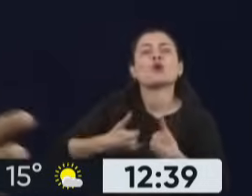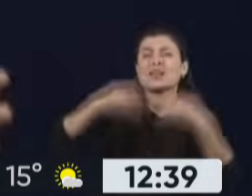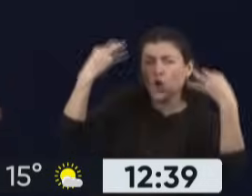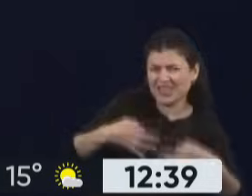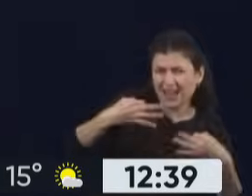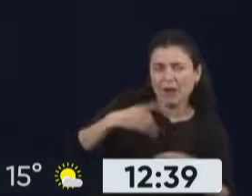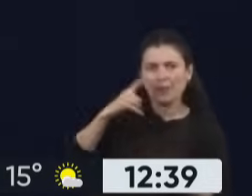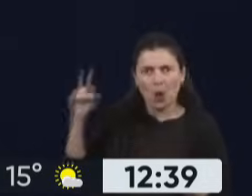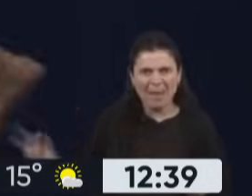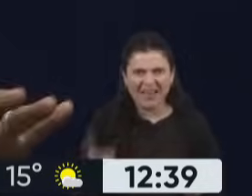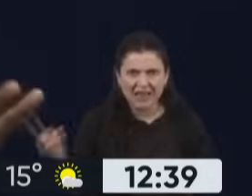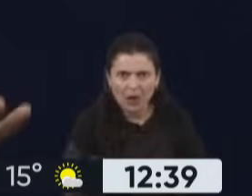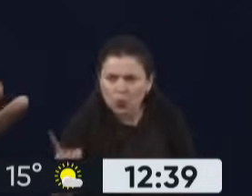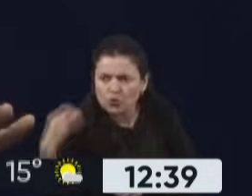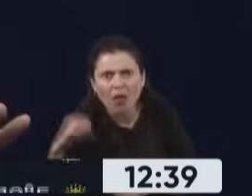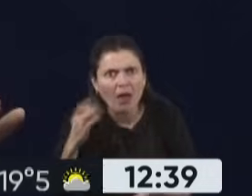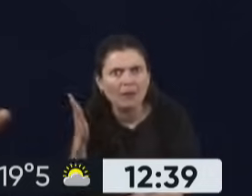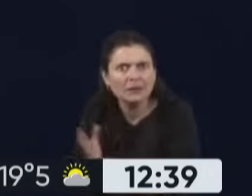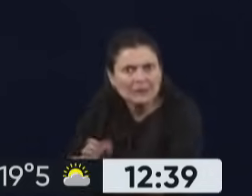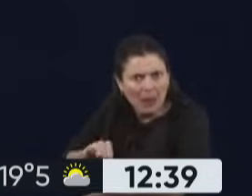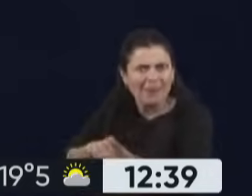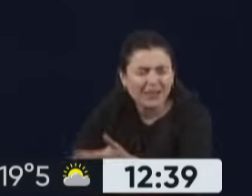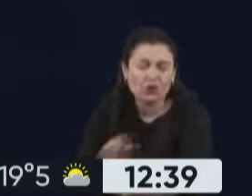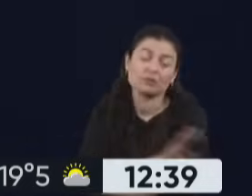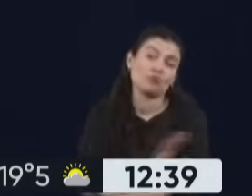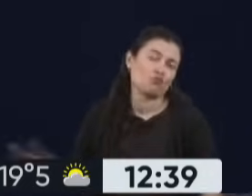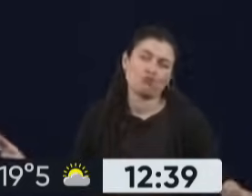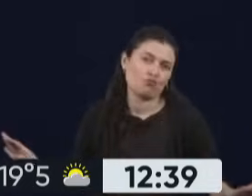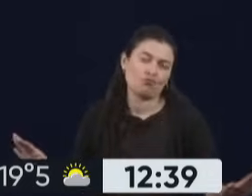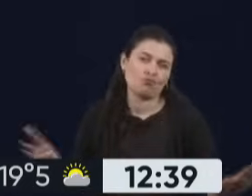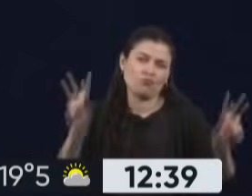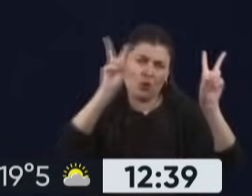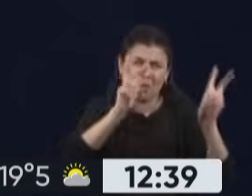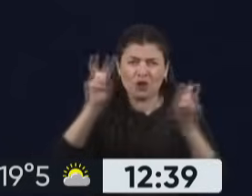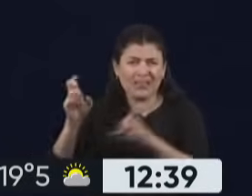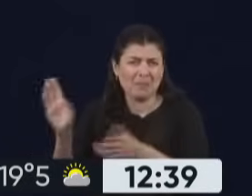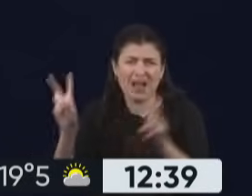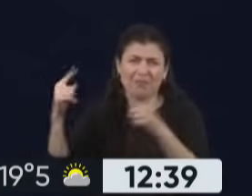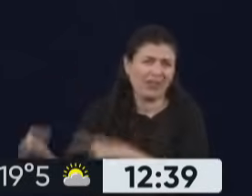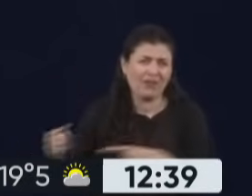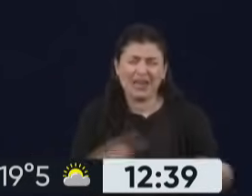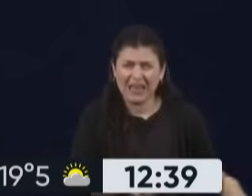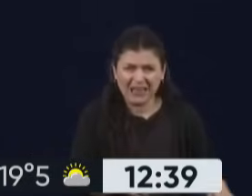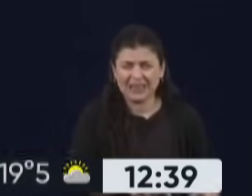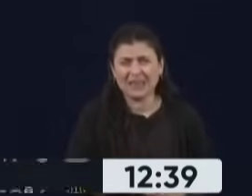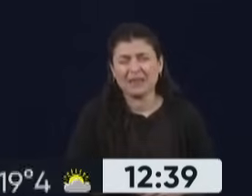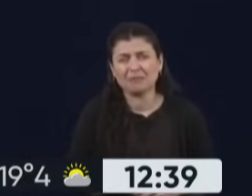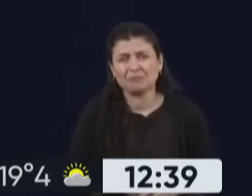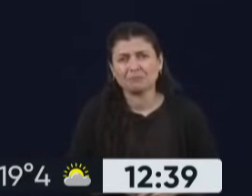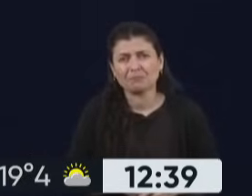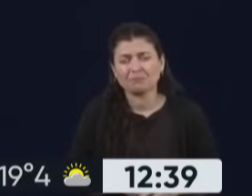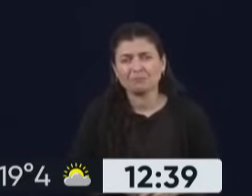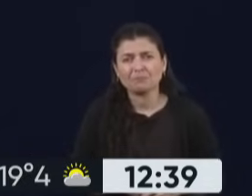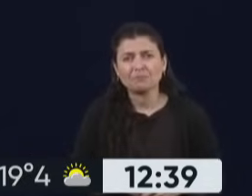y las amenazas graves. Son dos áreas diferentes. O sea, no es que el haber subido esos umbrales